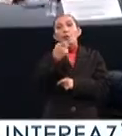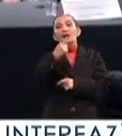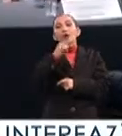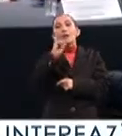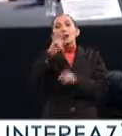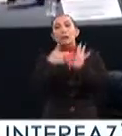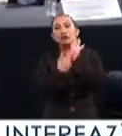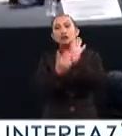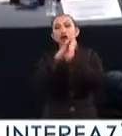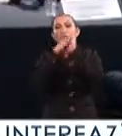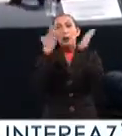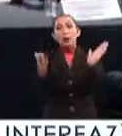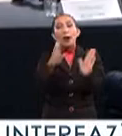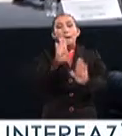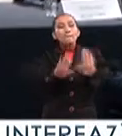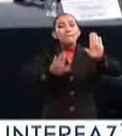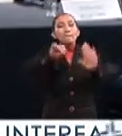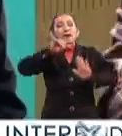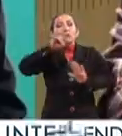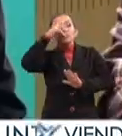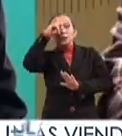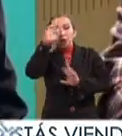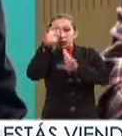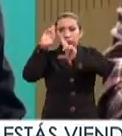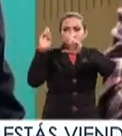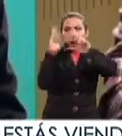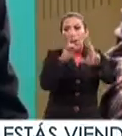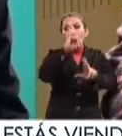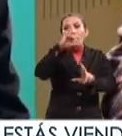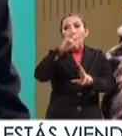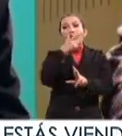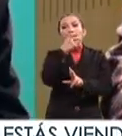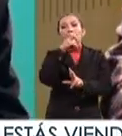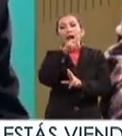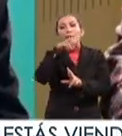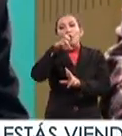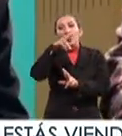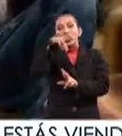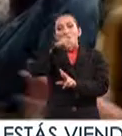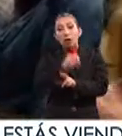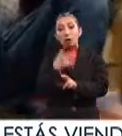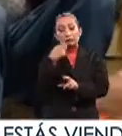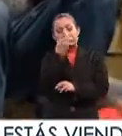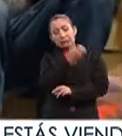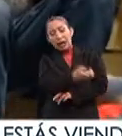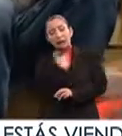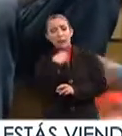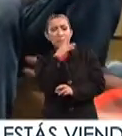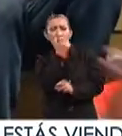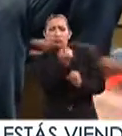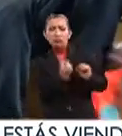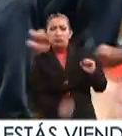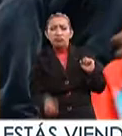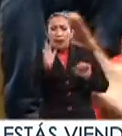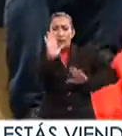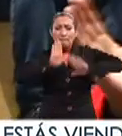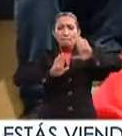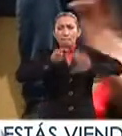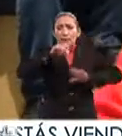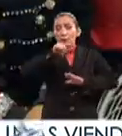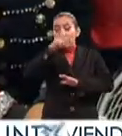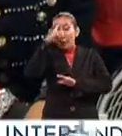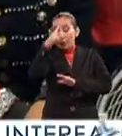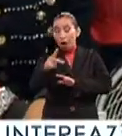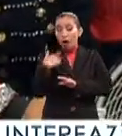presentó el libro Mimos de México, homenaje a Juan Gabriel Moreno. considerado el mejor mimo de nuestro país